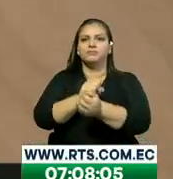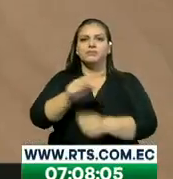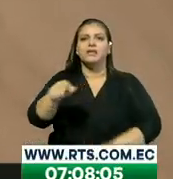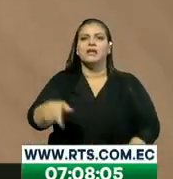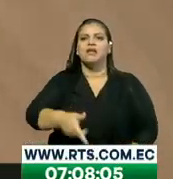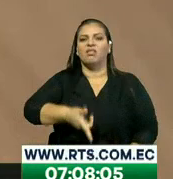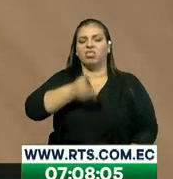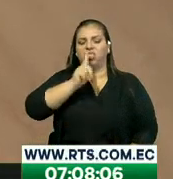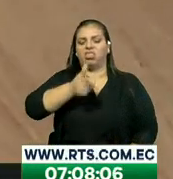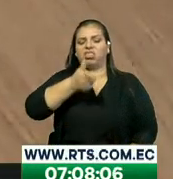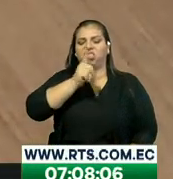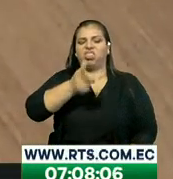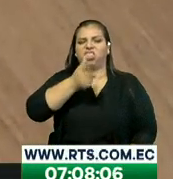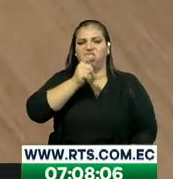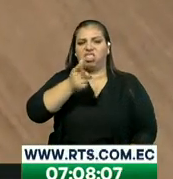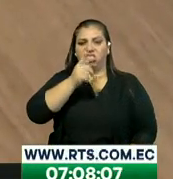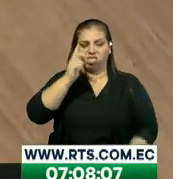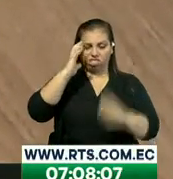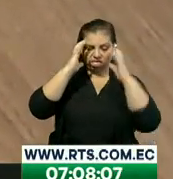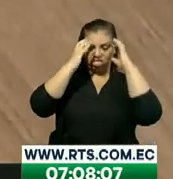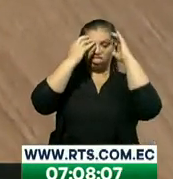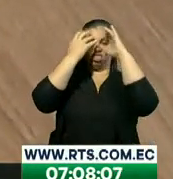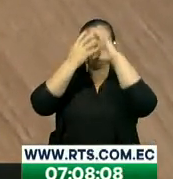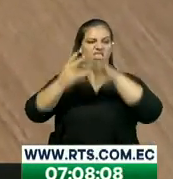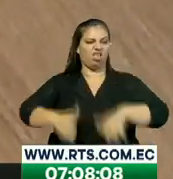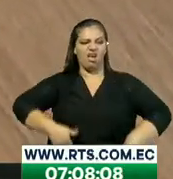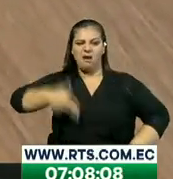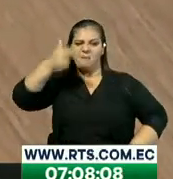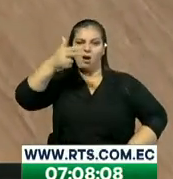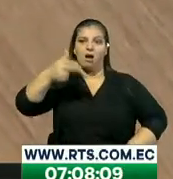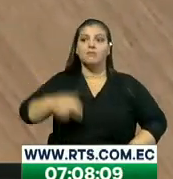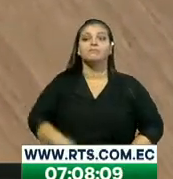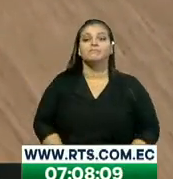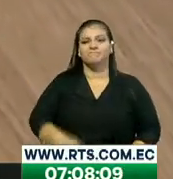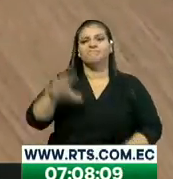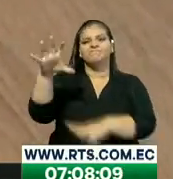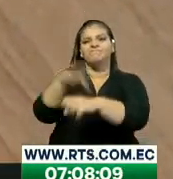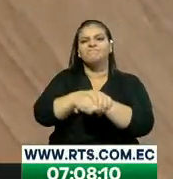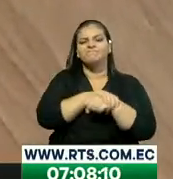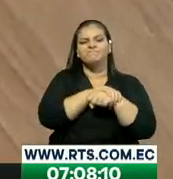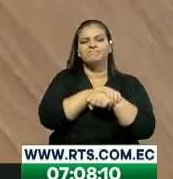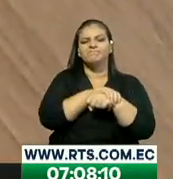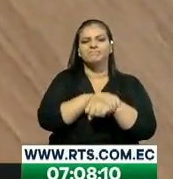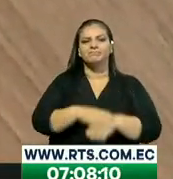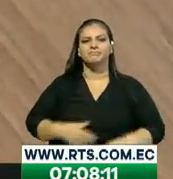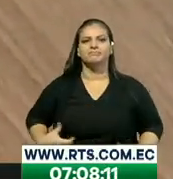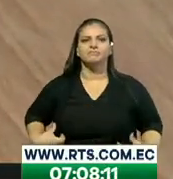estado etílico. Informó Jorge Salazar.